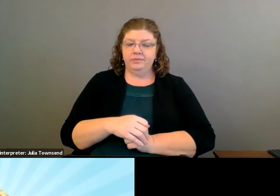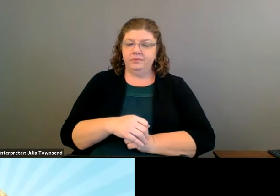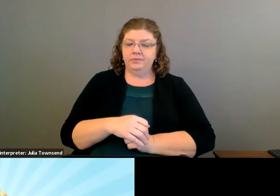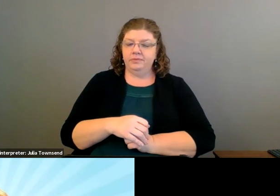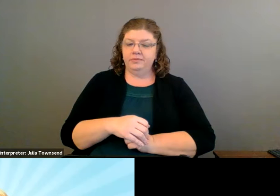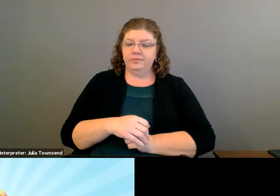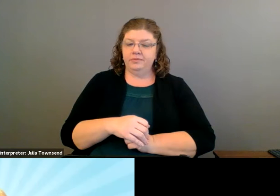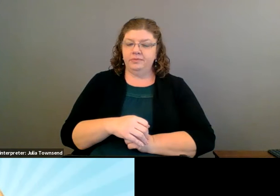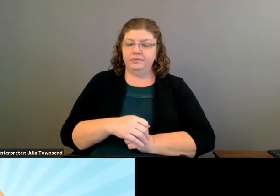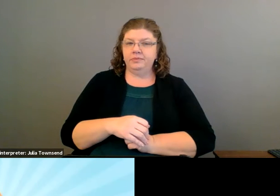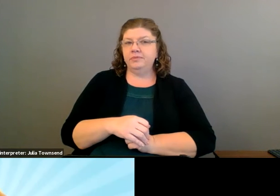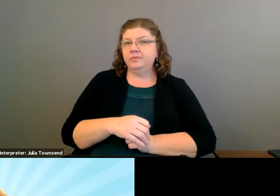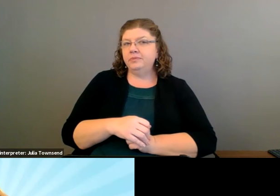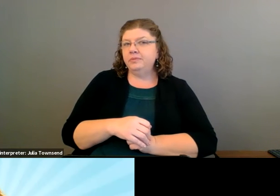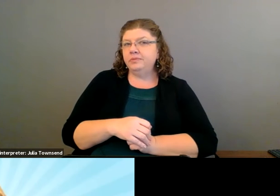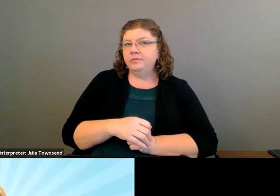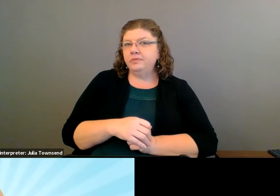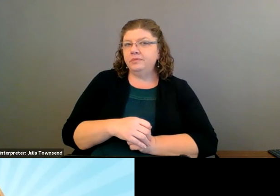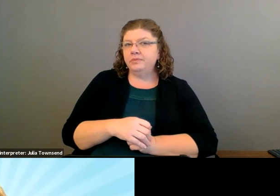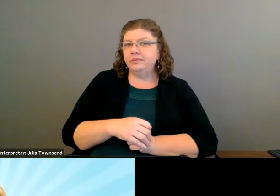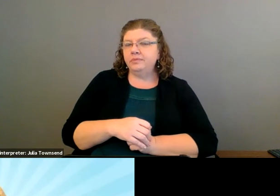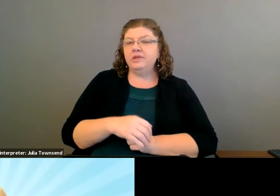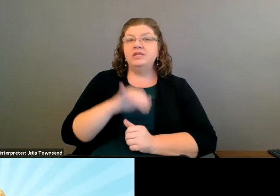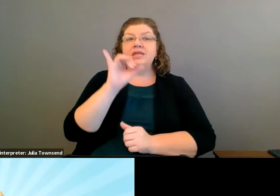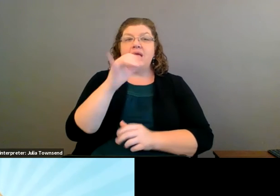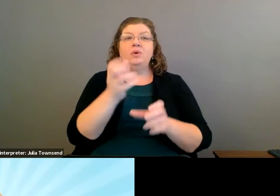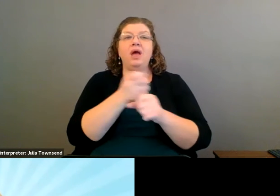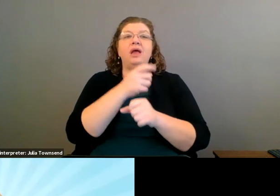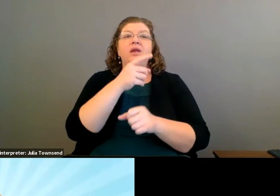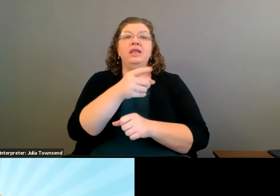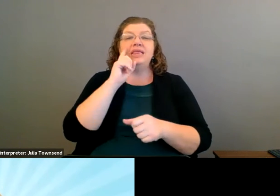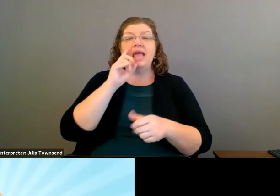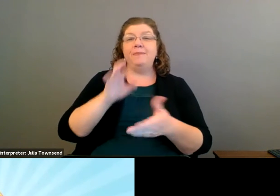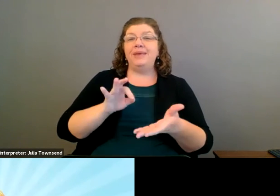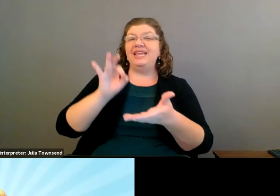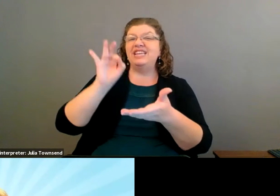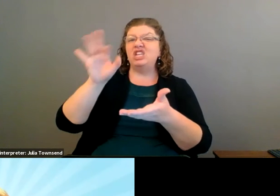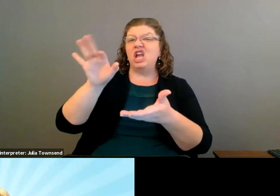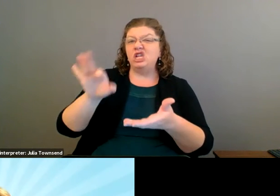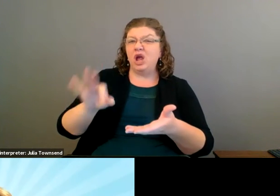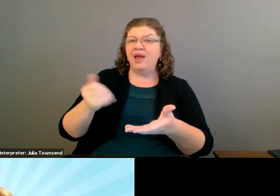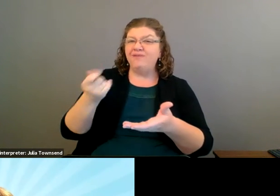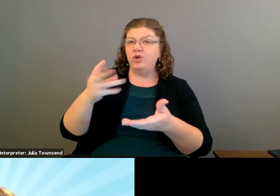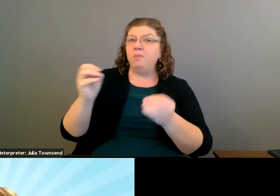Esto es lo que tenemos de usted. Oh, ¿puedo compartir un par de cosas más? Sí, claro.